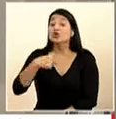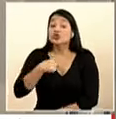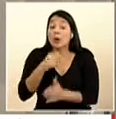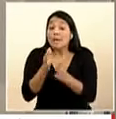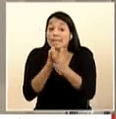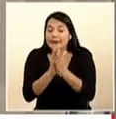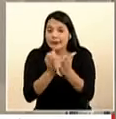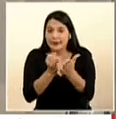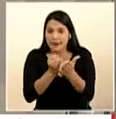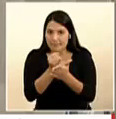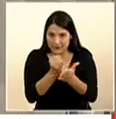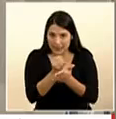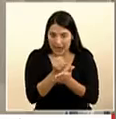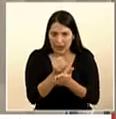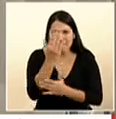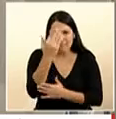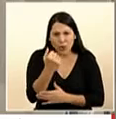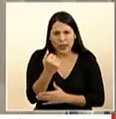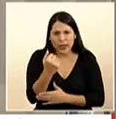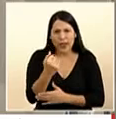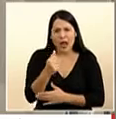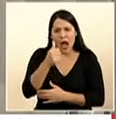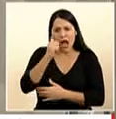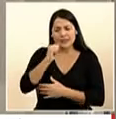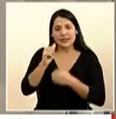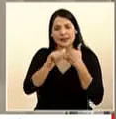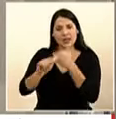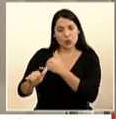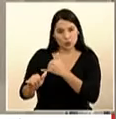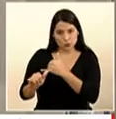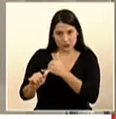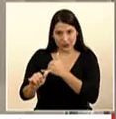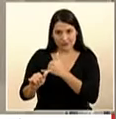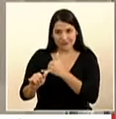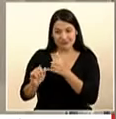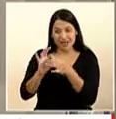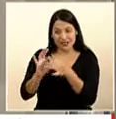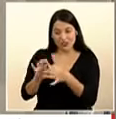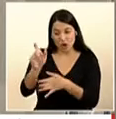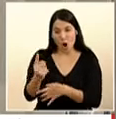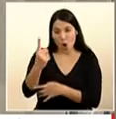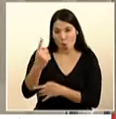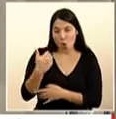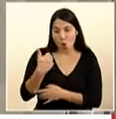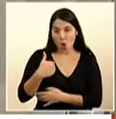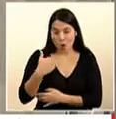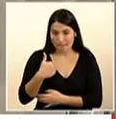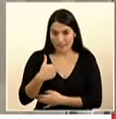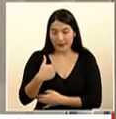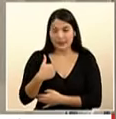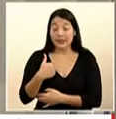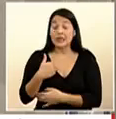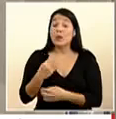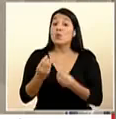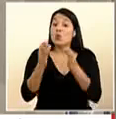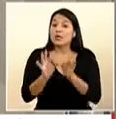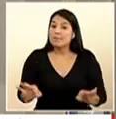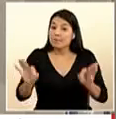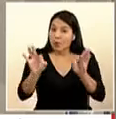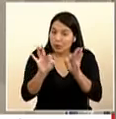suscitado ante una denuncia que se levantó el día de ayer y es importante indicar que este esta investigación